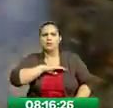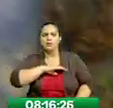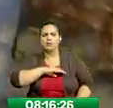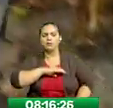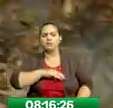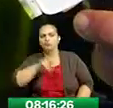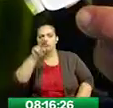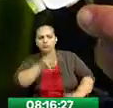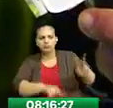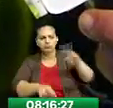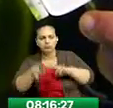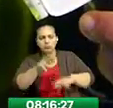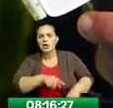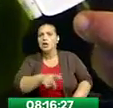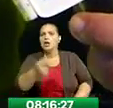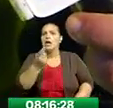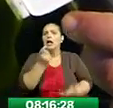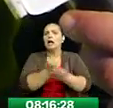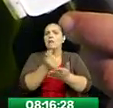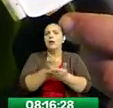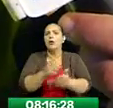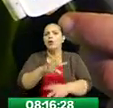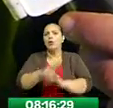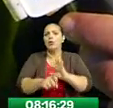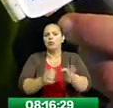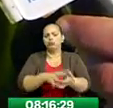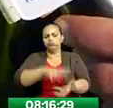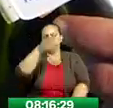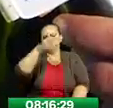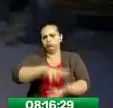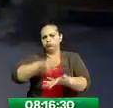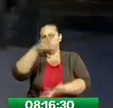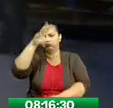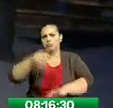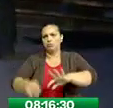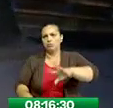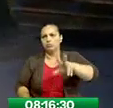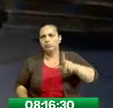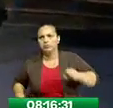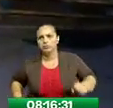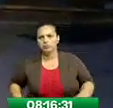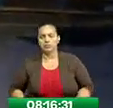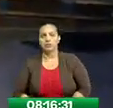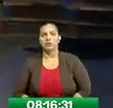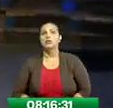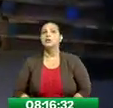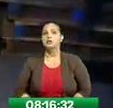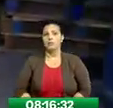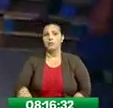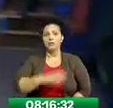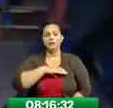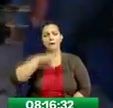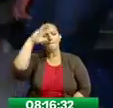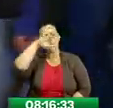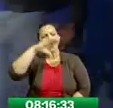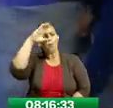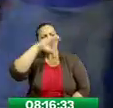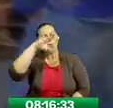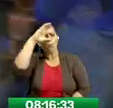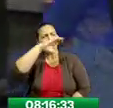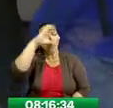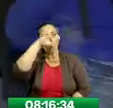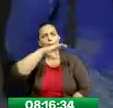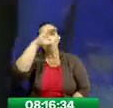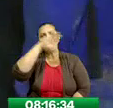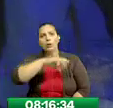logró neutralizar a los seis ciudadanos que se encontraban en el punto uno de los integrantes de la supuesta banda de piratas portaba